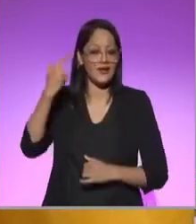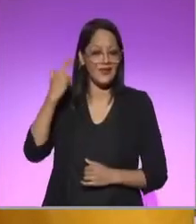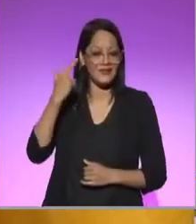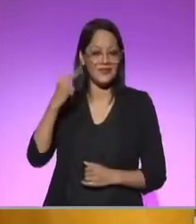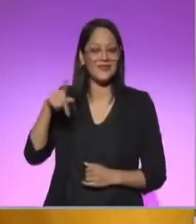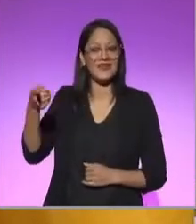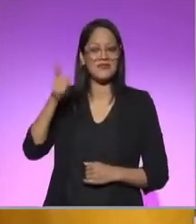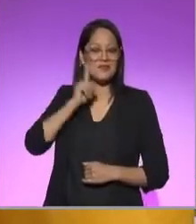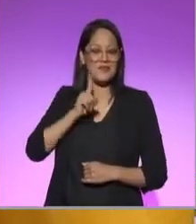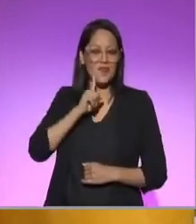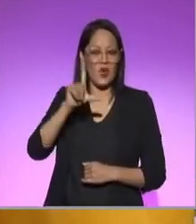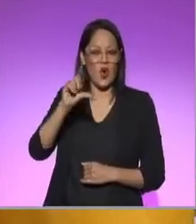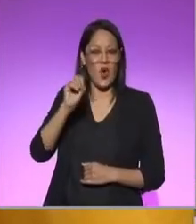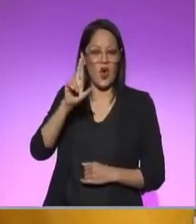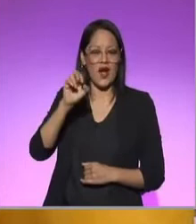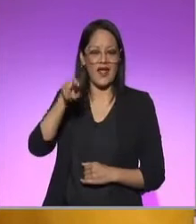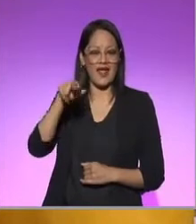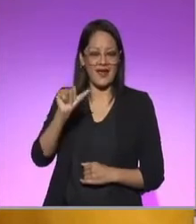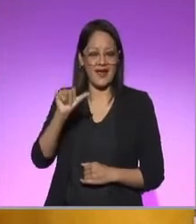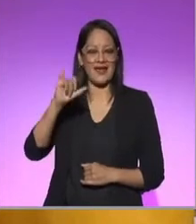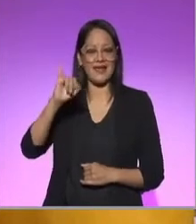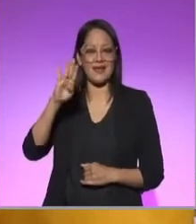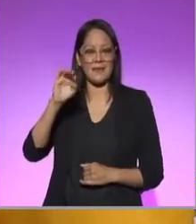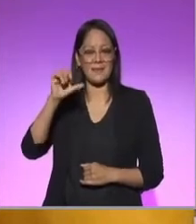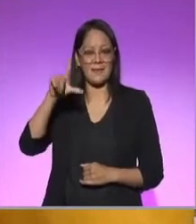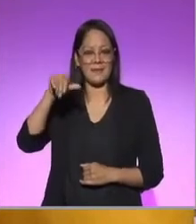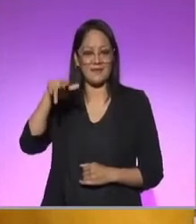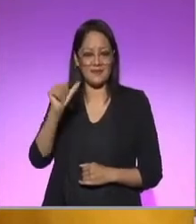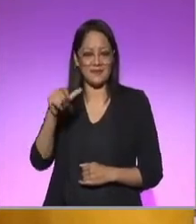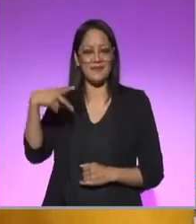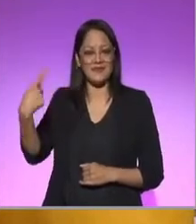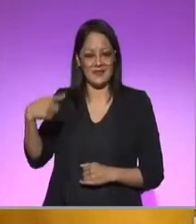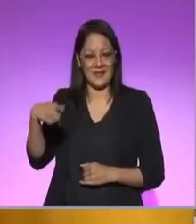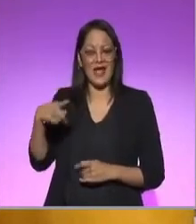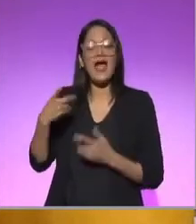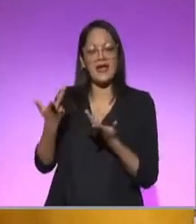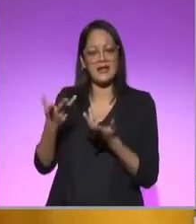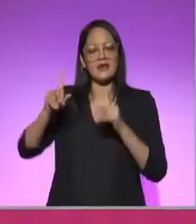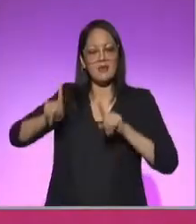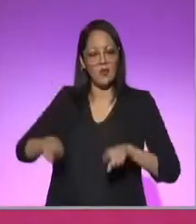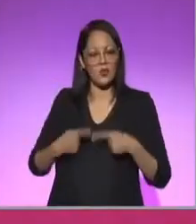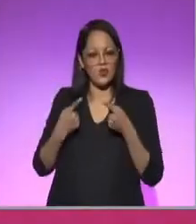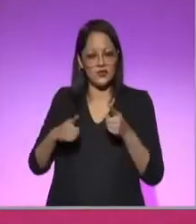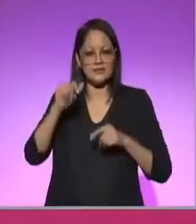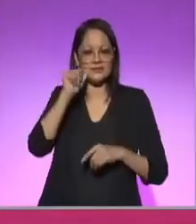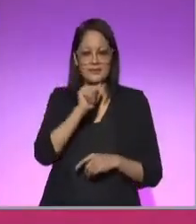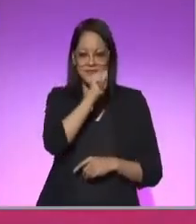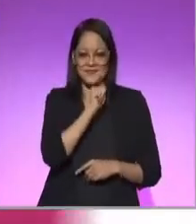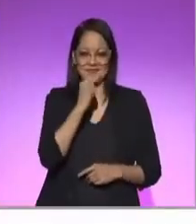Lorena Ilvana Amano en Música y Ceguera.